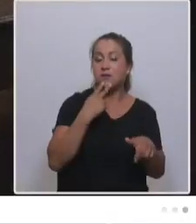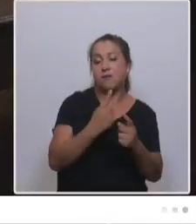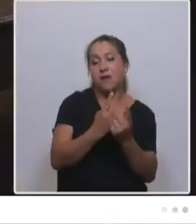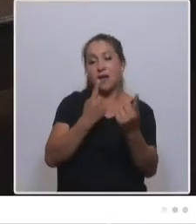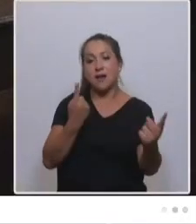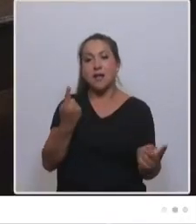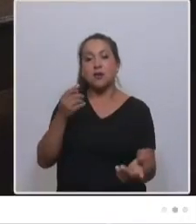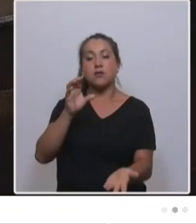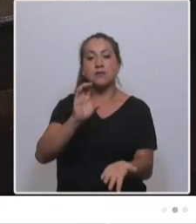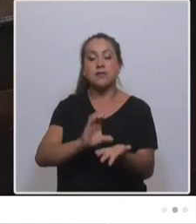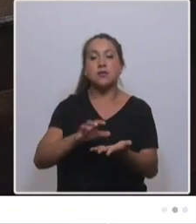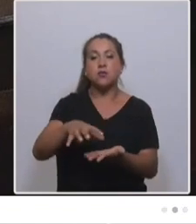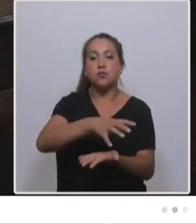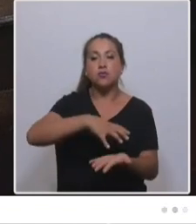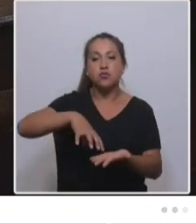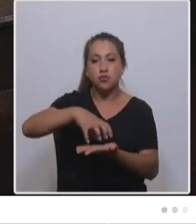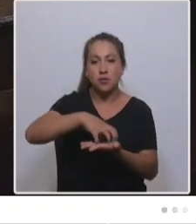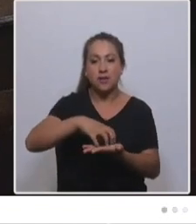Gracias.